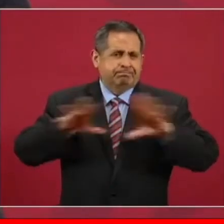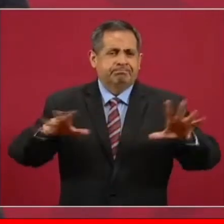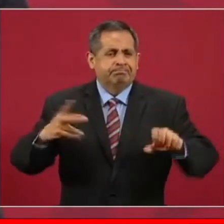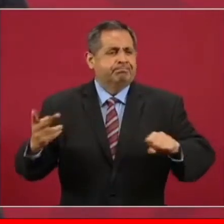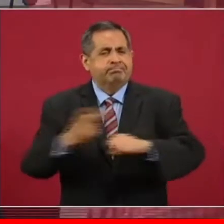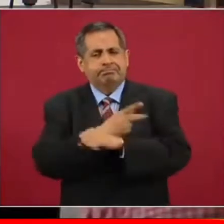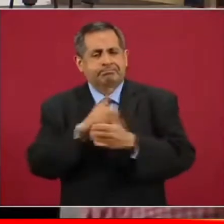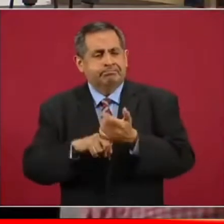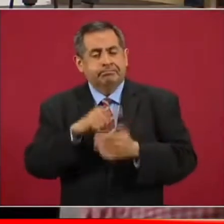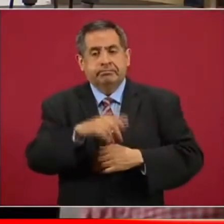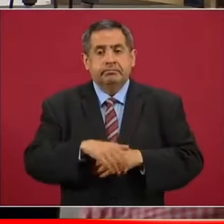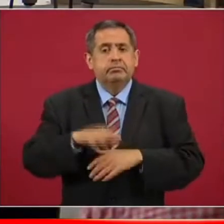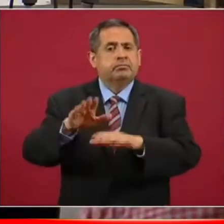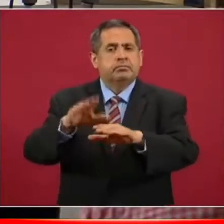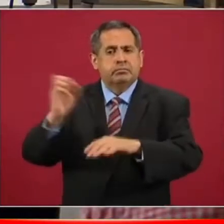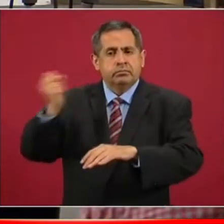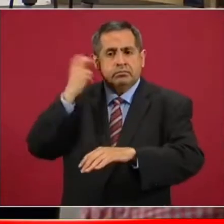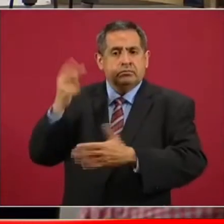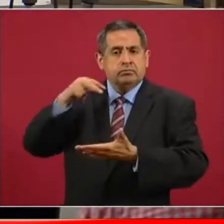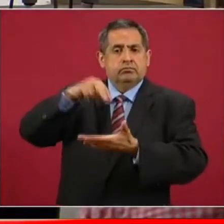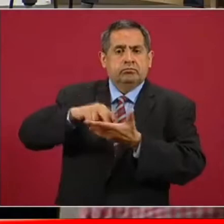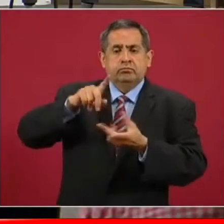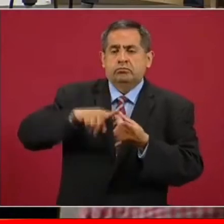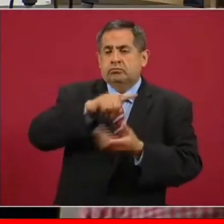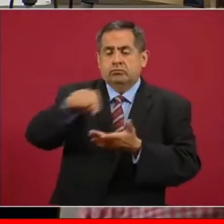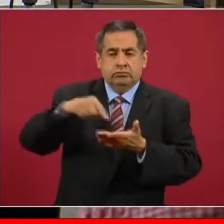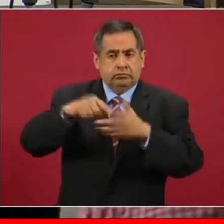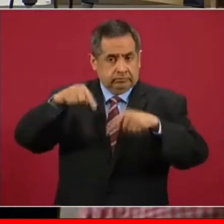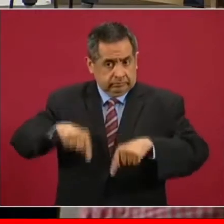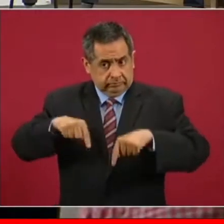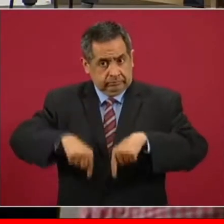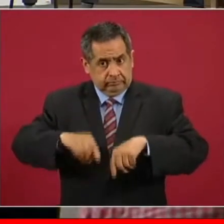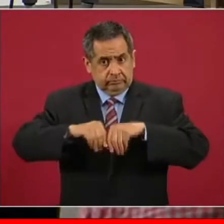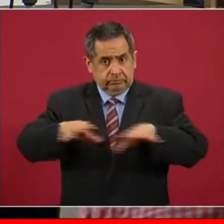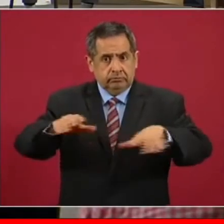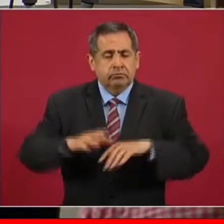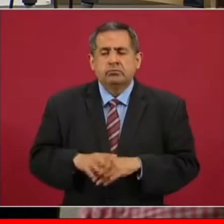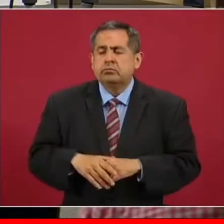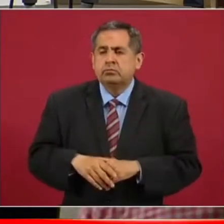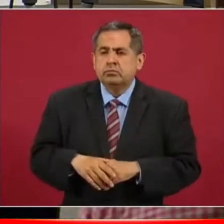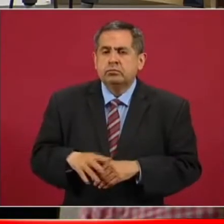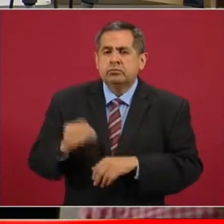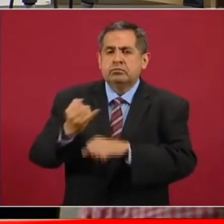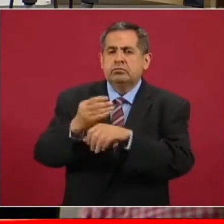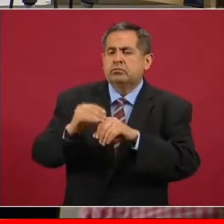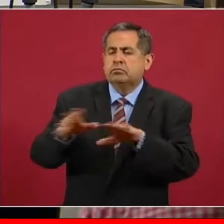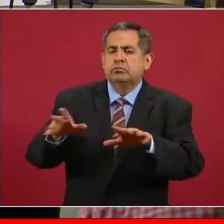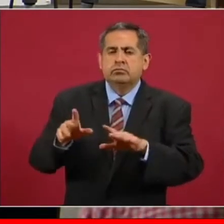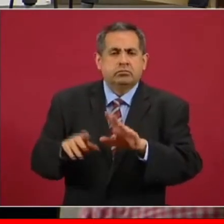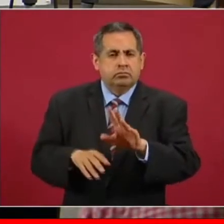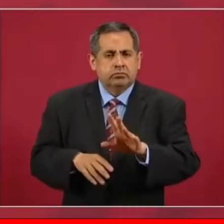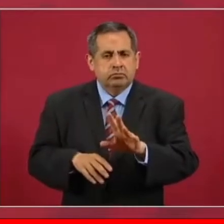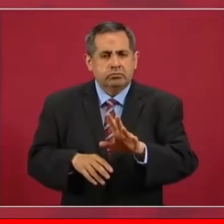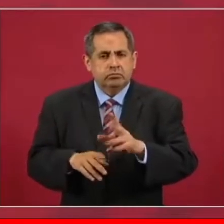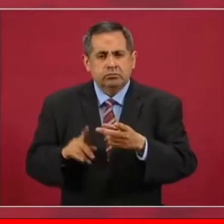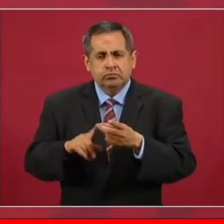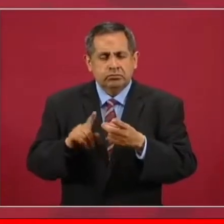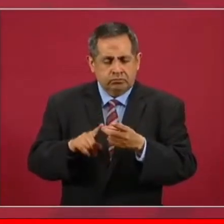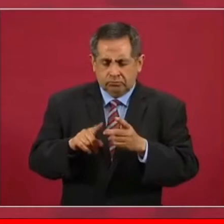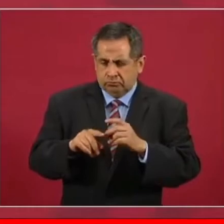tema. ¿Será una conferencia de prensa aquí en Palacio Nacional para que se conozca esta…? Un informe en